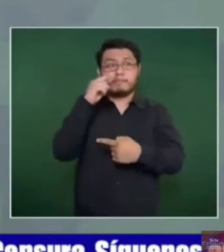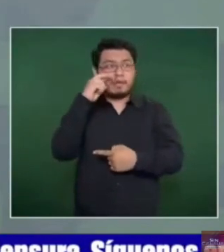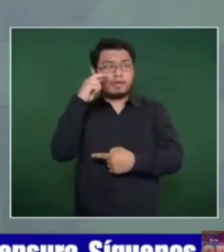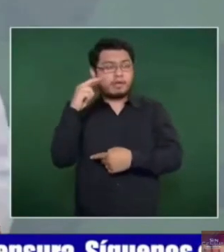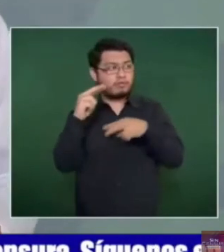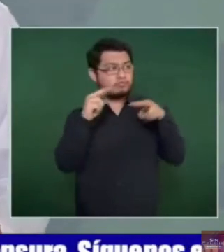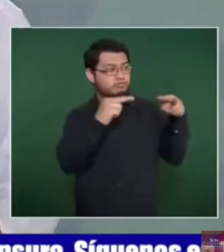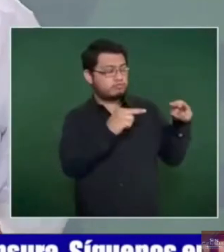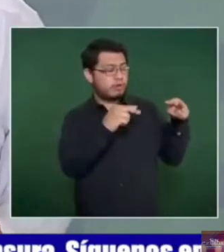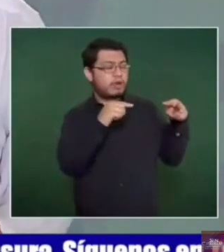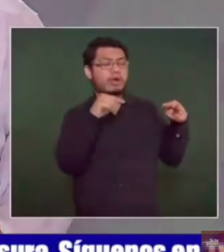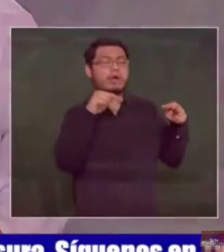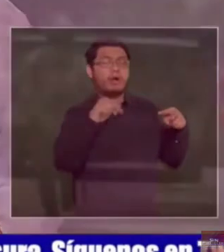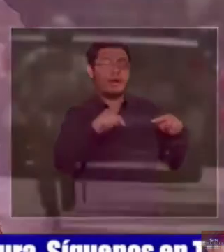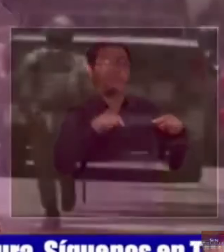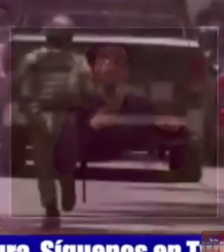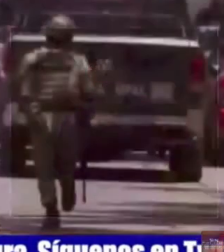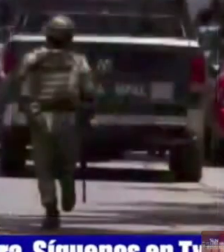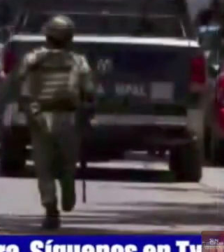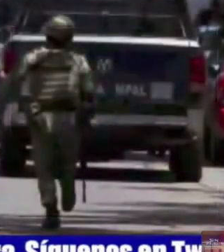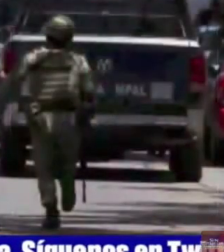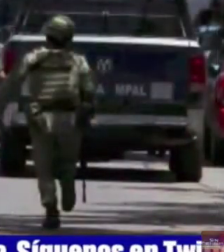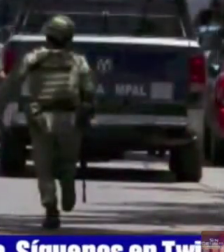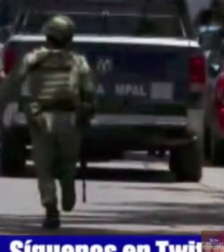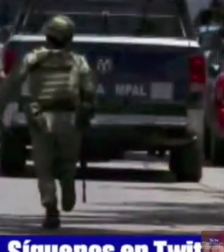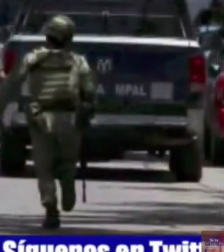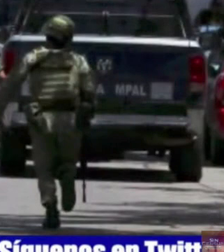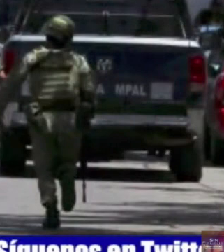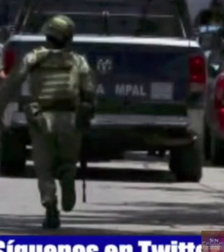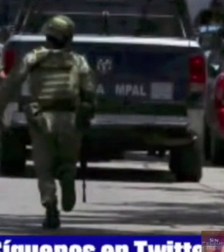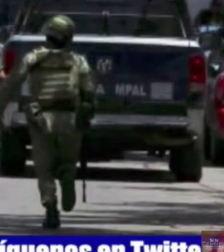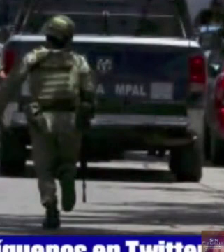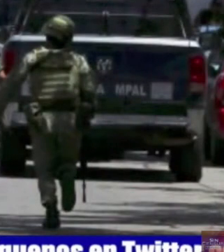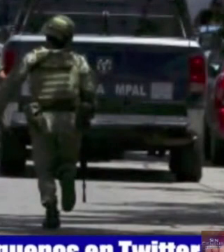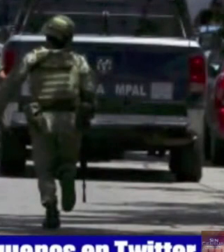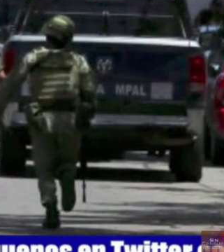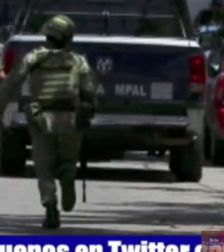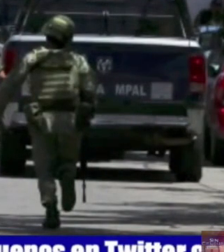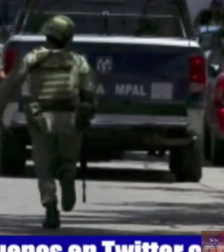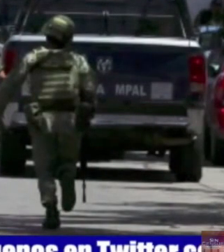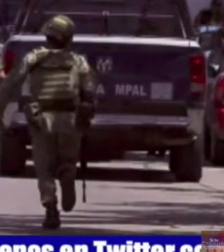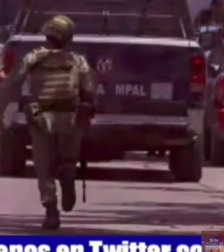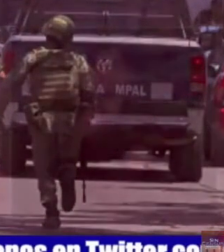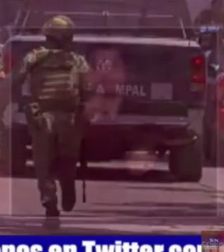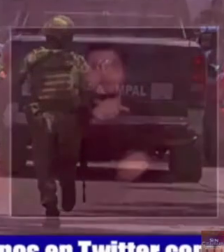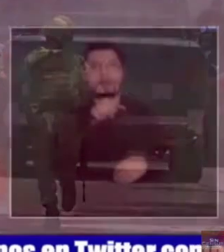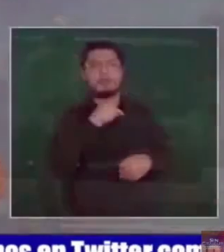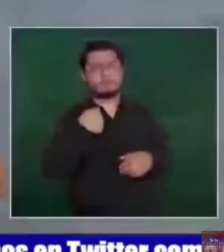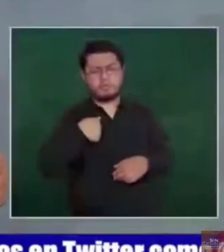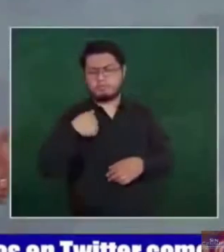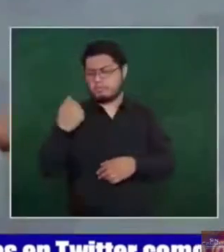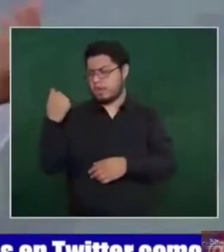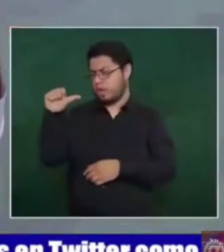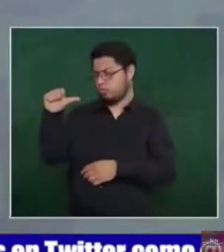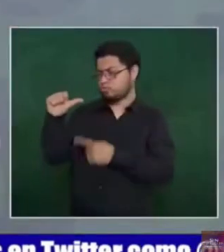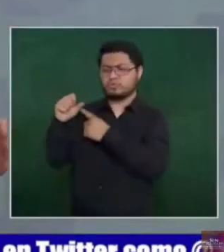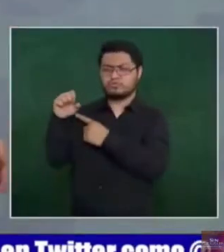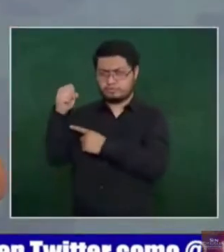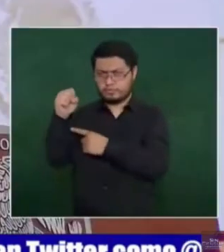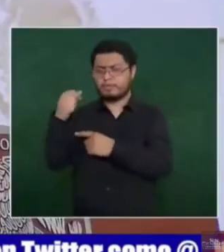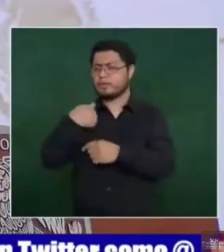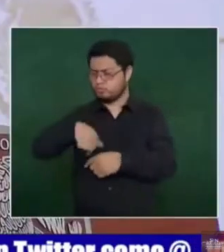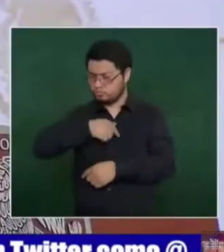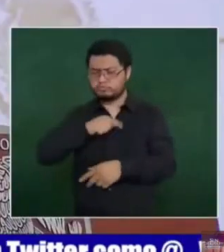que sí está gobernando, como el gobernador Vila, contrario a los opositores que no están gobernando directamente o que